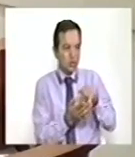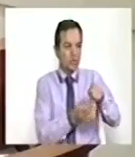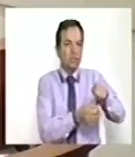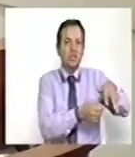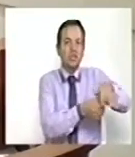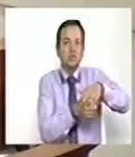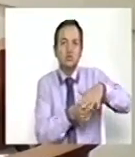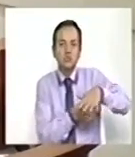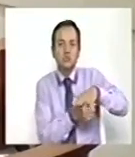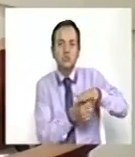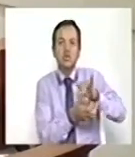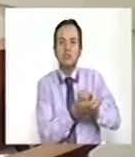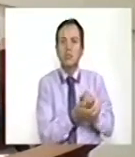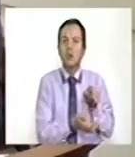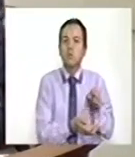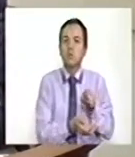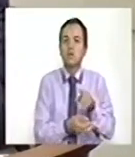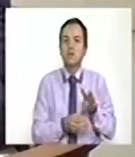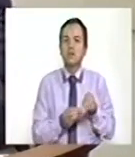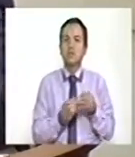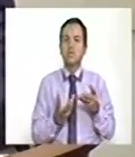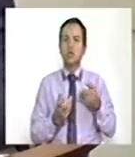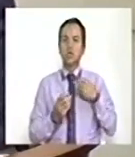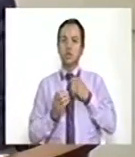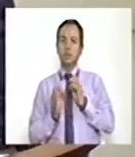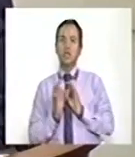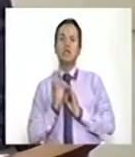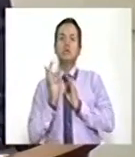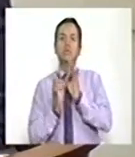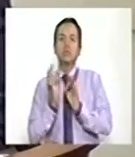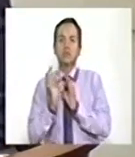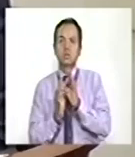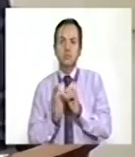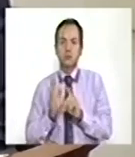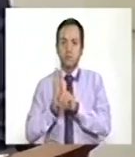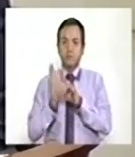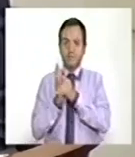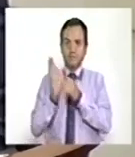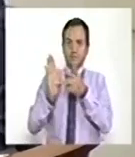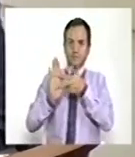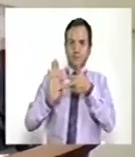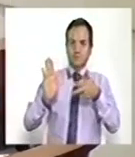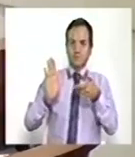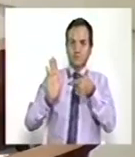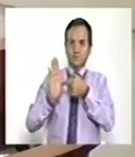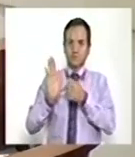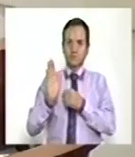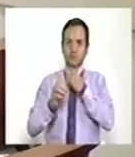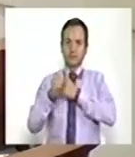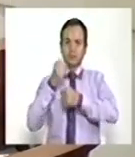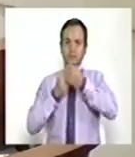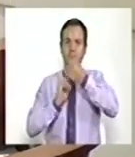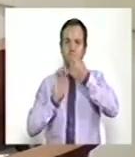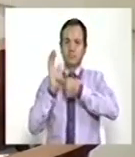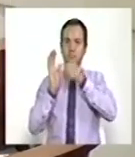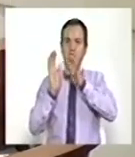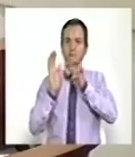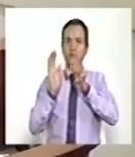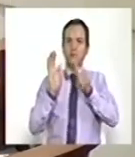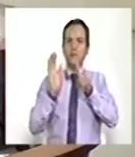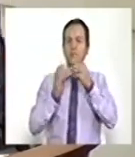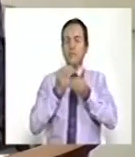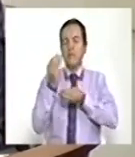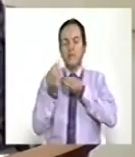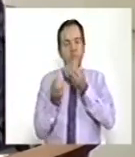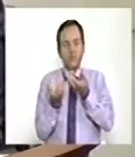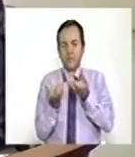los contenidos de protección legal y qué quiso el constituyente del 91 con esto. Pero además de